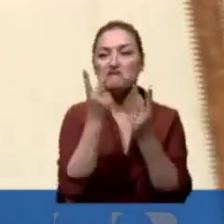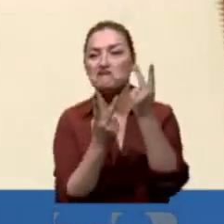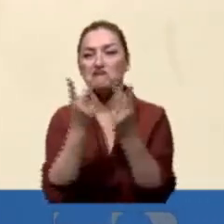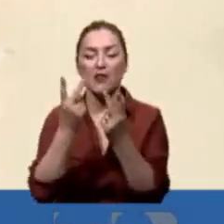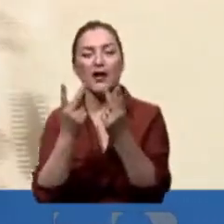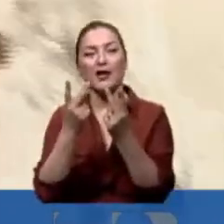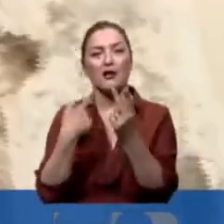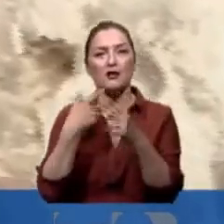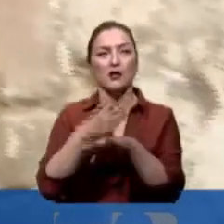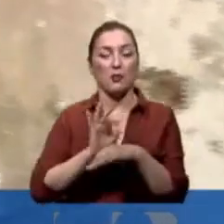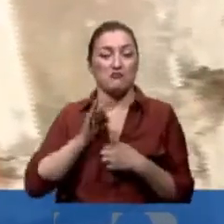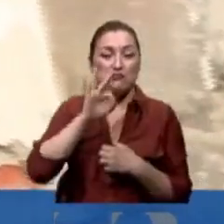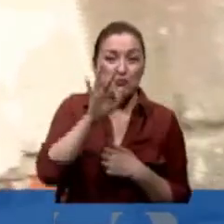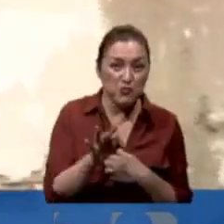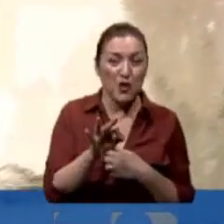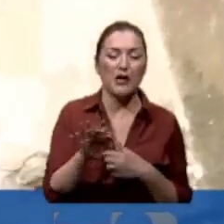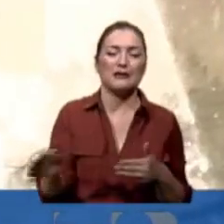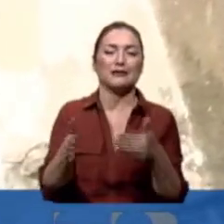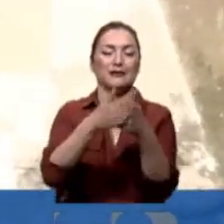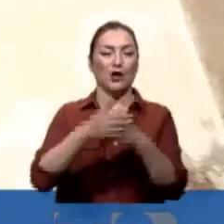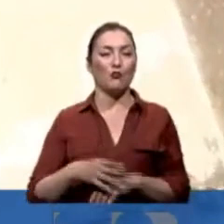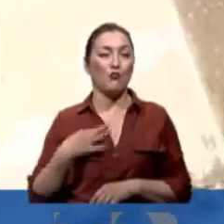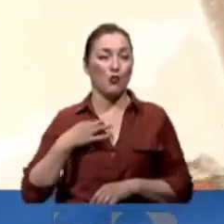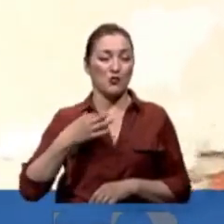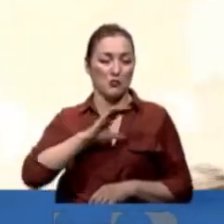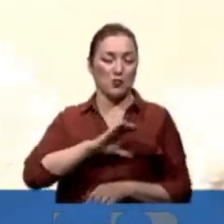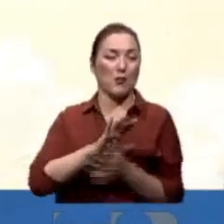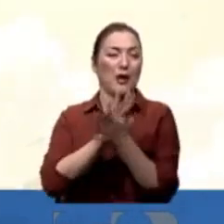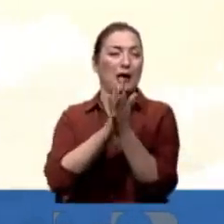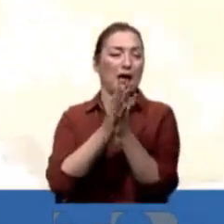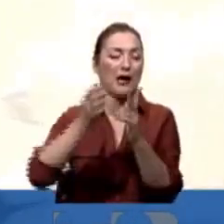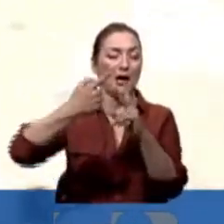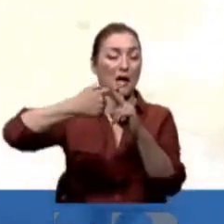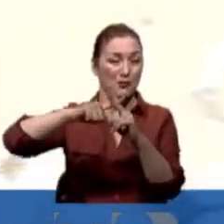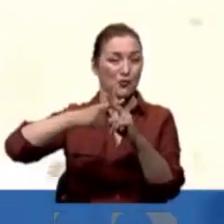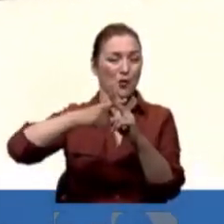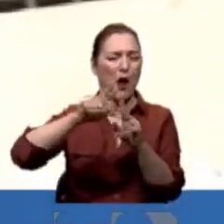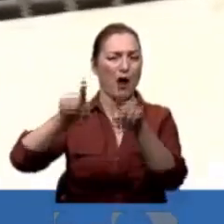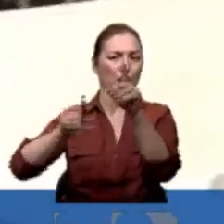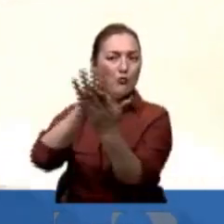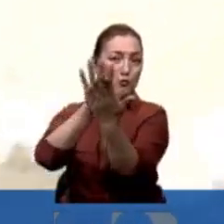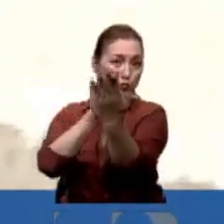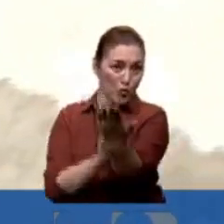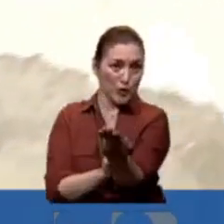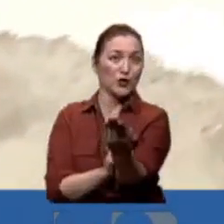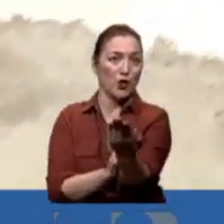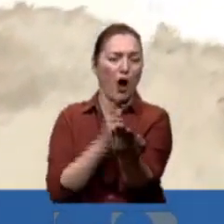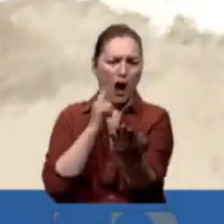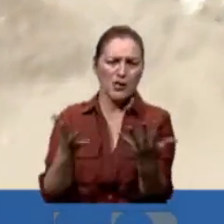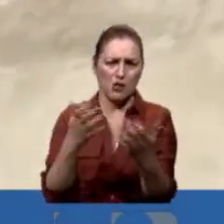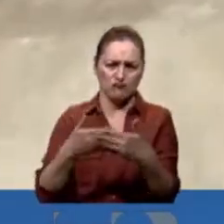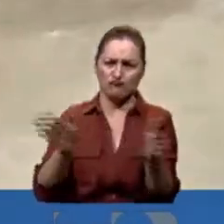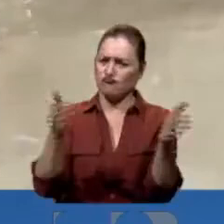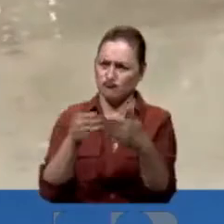del snip tampoco por parte del municipio en un inicio después de haberse cerrado habían varios proyectos que eh se